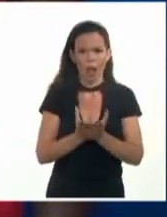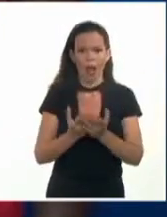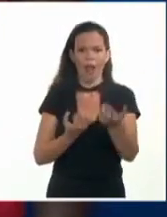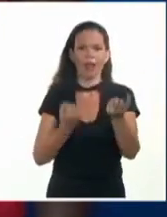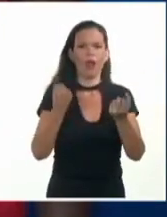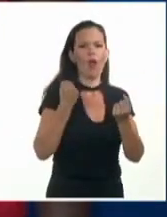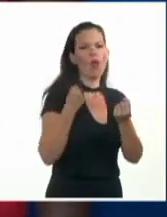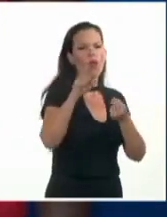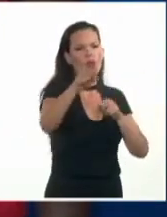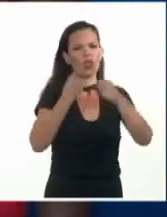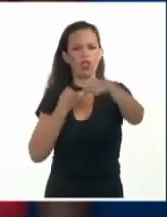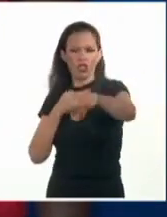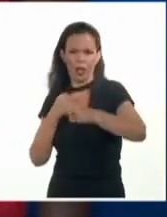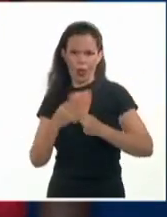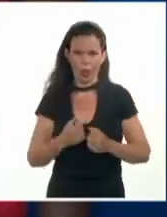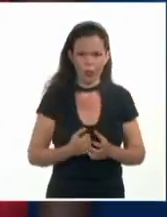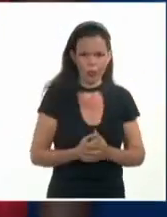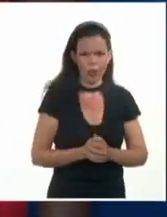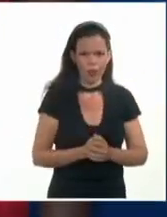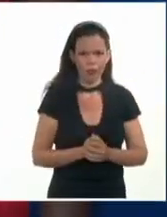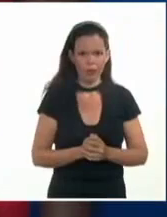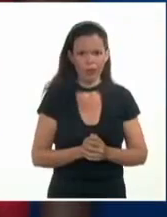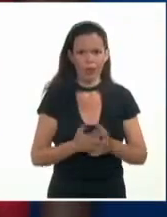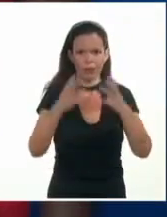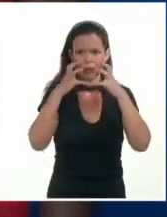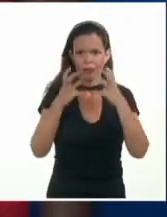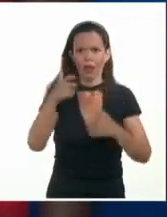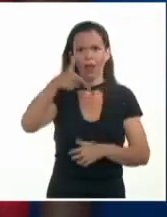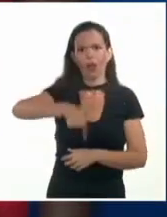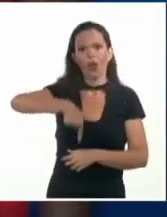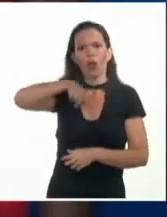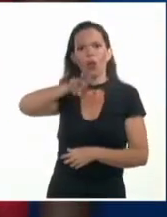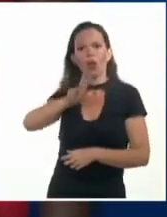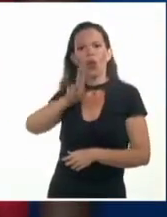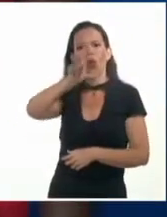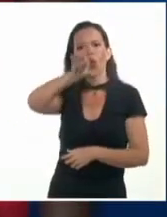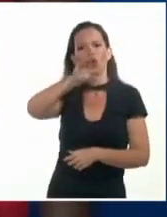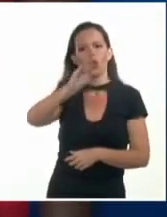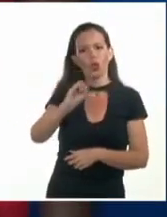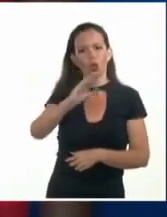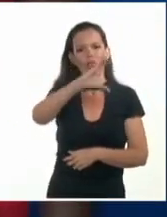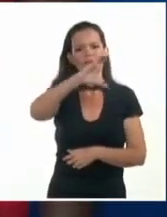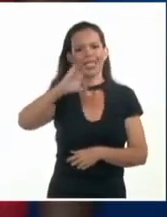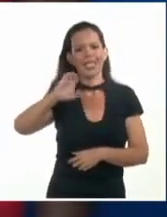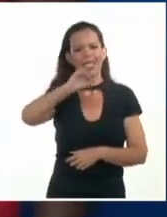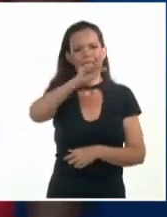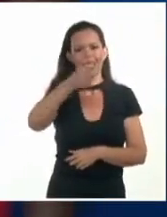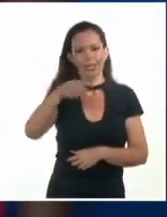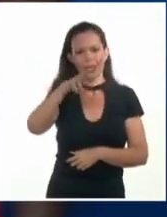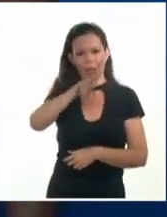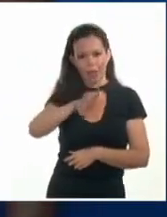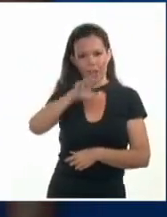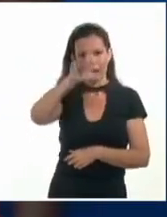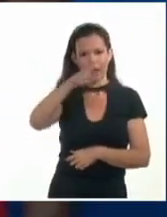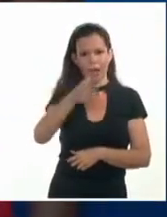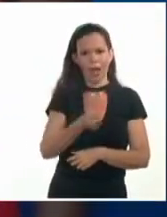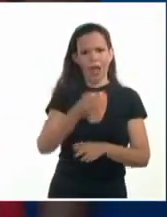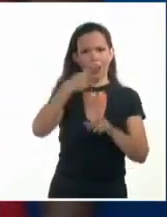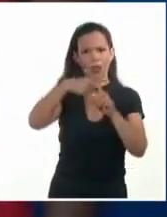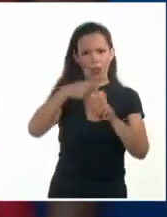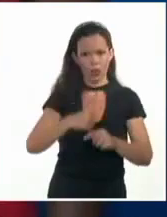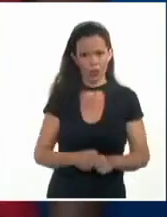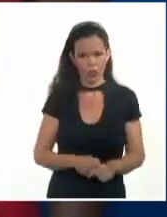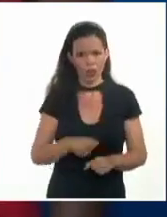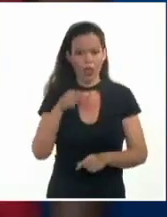delegación cubana a esta cita centrocaribeña de San Salvador, que acaba de debutar por la puerta ancha en esta lid